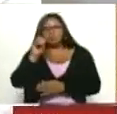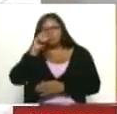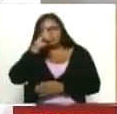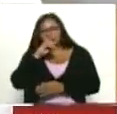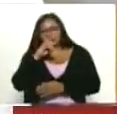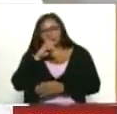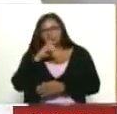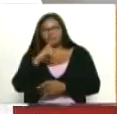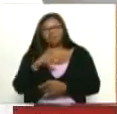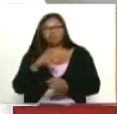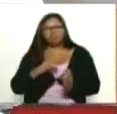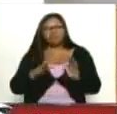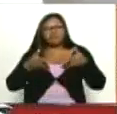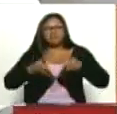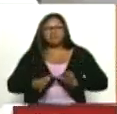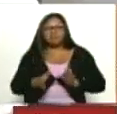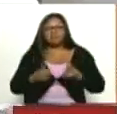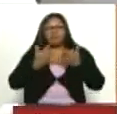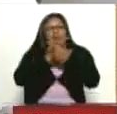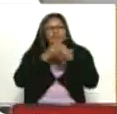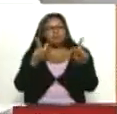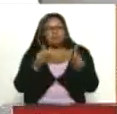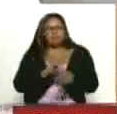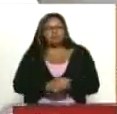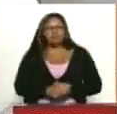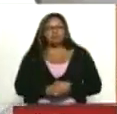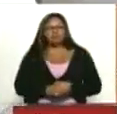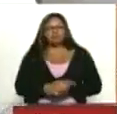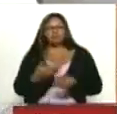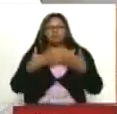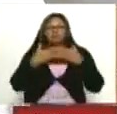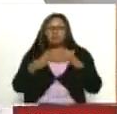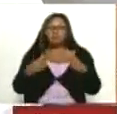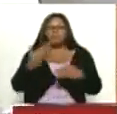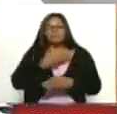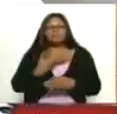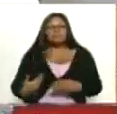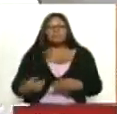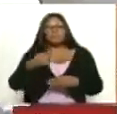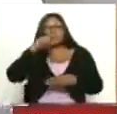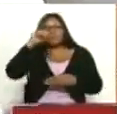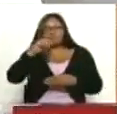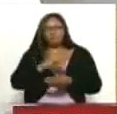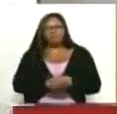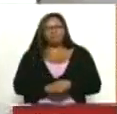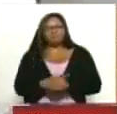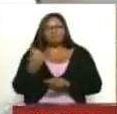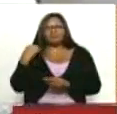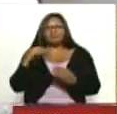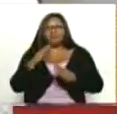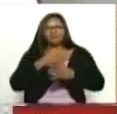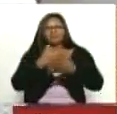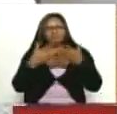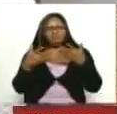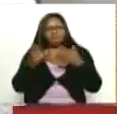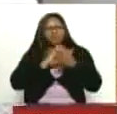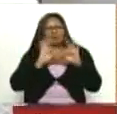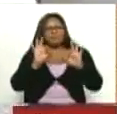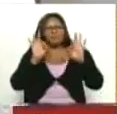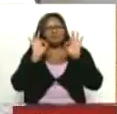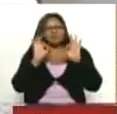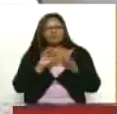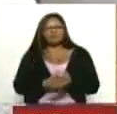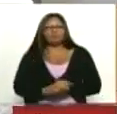natalicio del libertador. De manera que hemos ha dispuesto al presidente Nicolás Maduro tener una franja especial